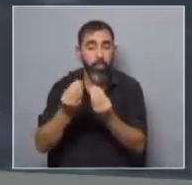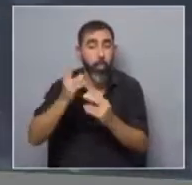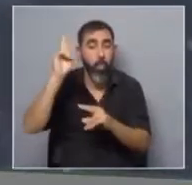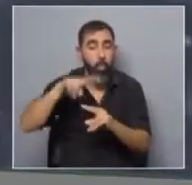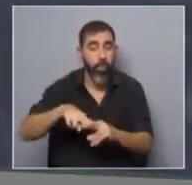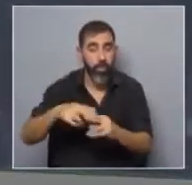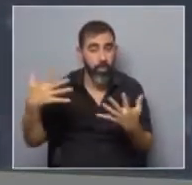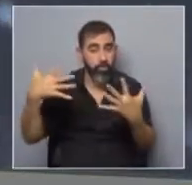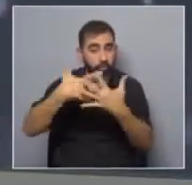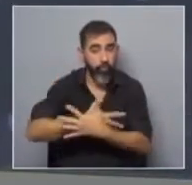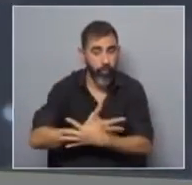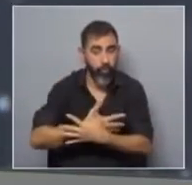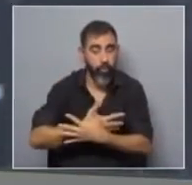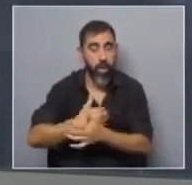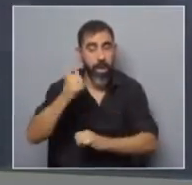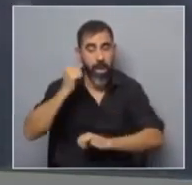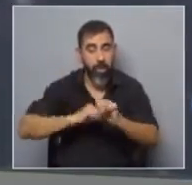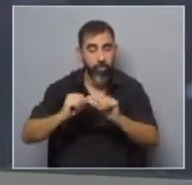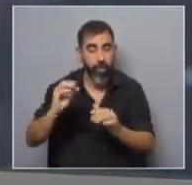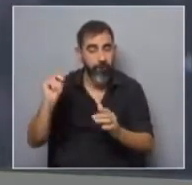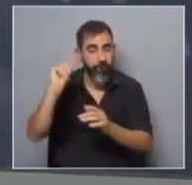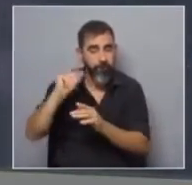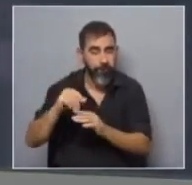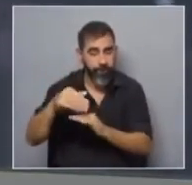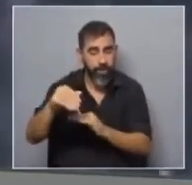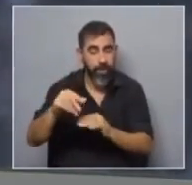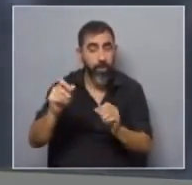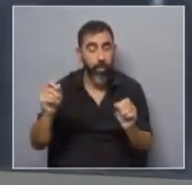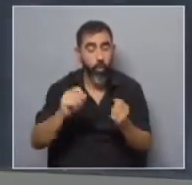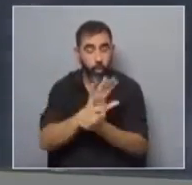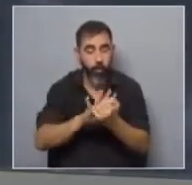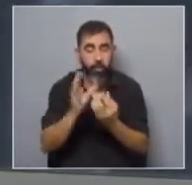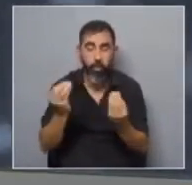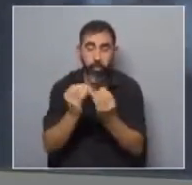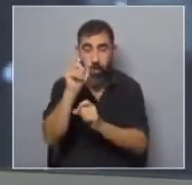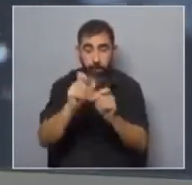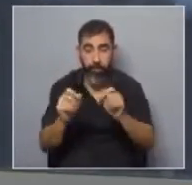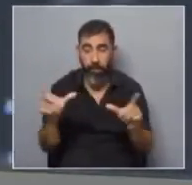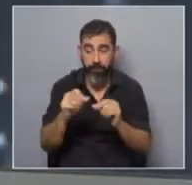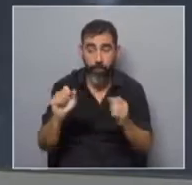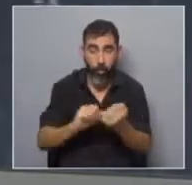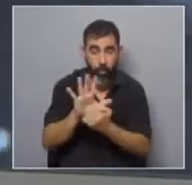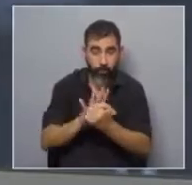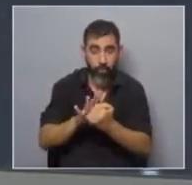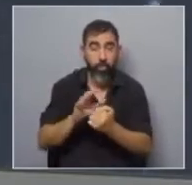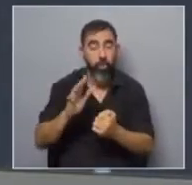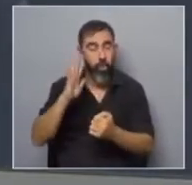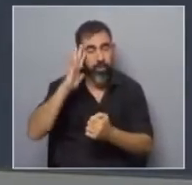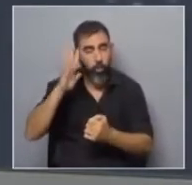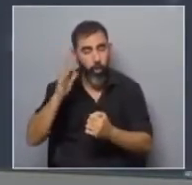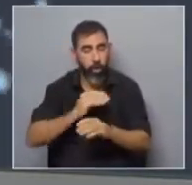que sufrimos, las lesiones permanentes post-COVID de mucha gente, secuelas